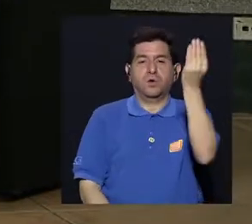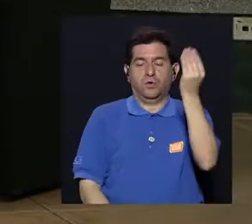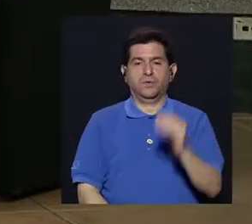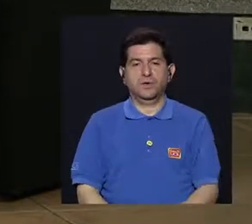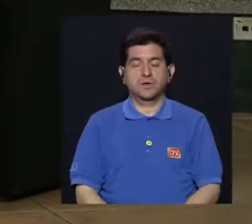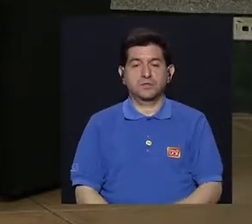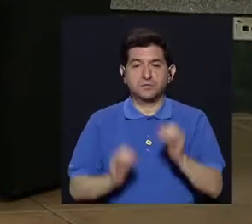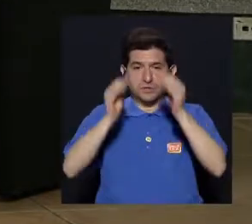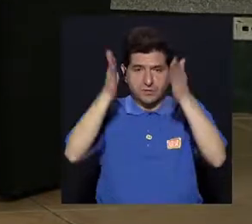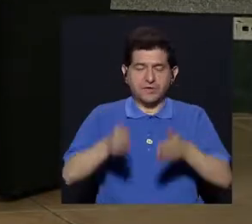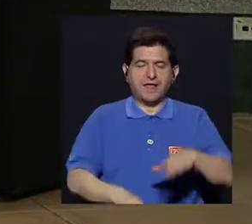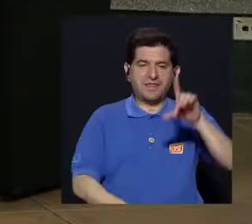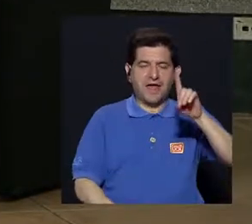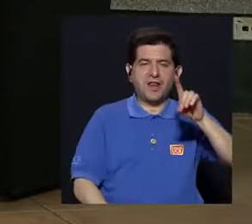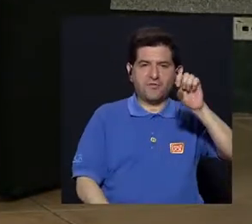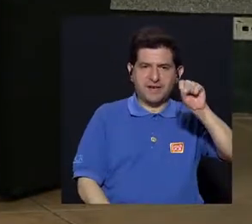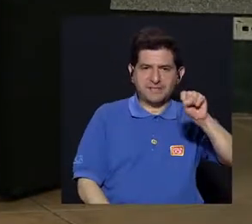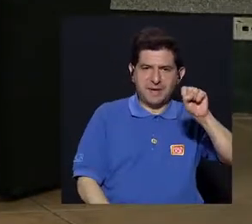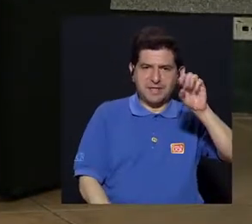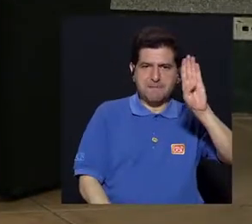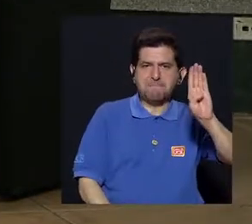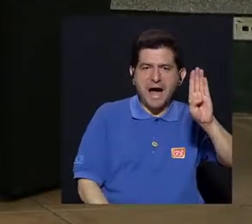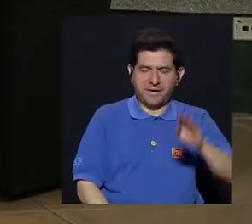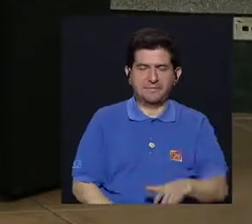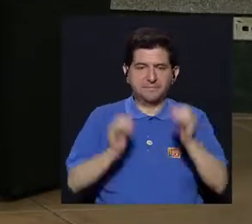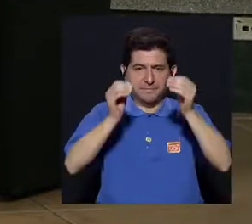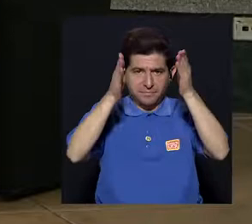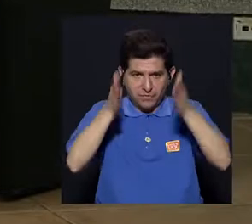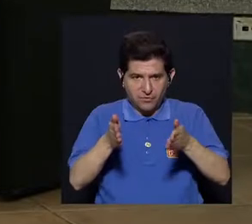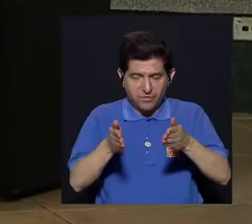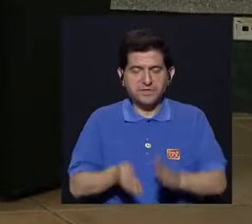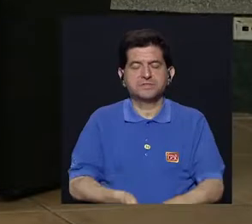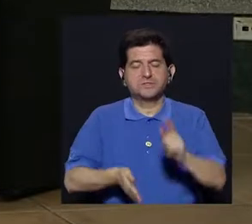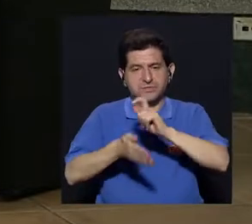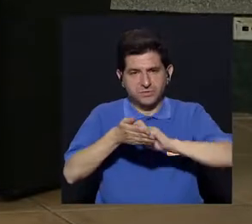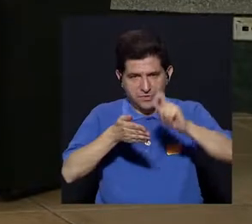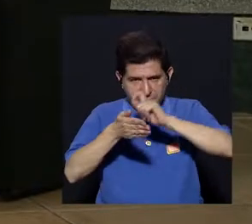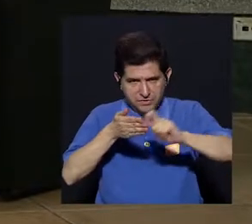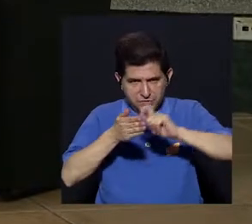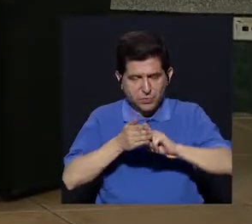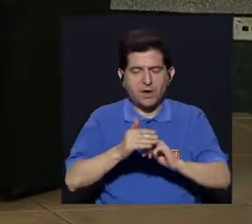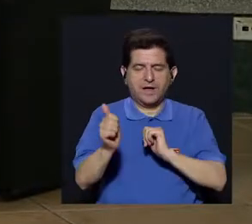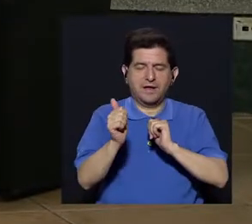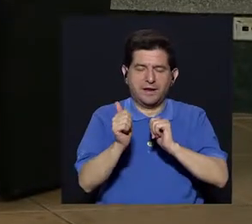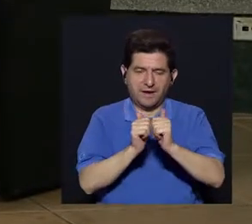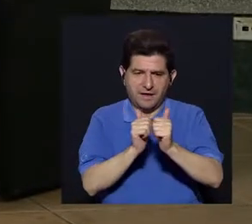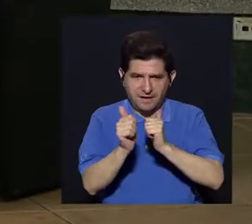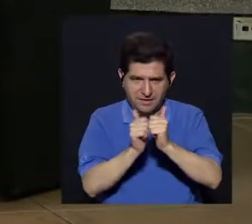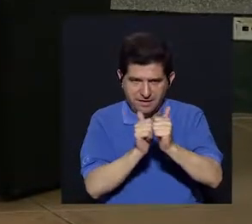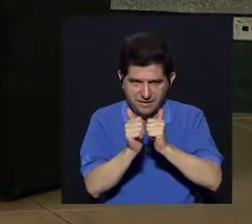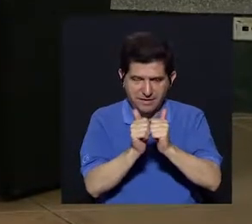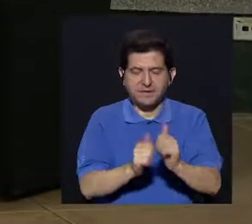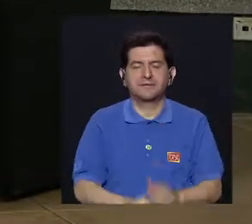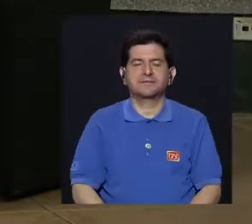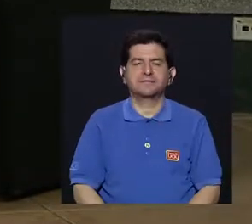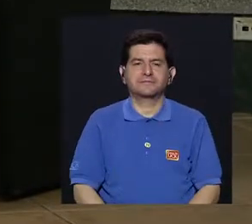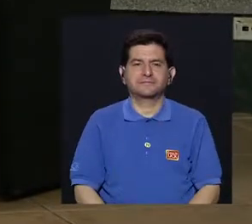adolescentes con el profesor Danoval Smith, quien es profesor docente de la Escuela de Educación Física y Deportes